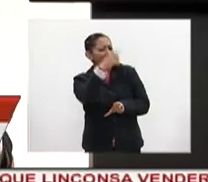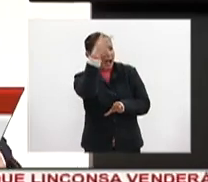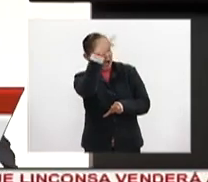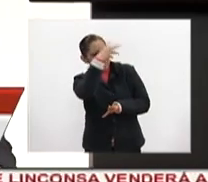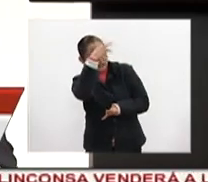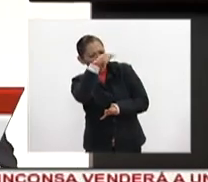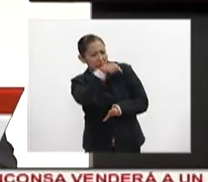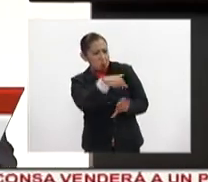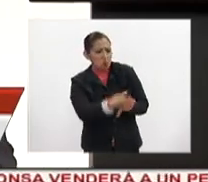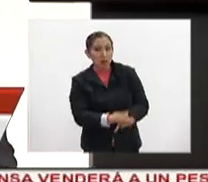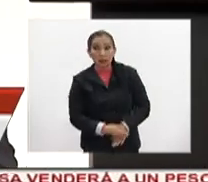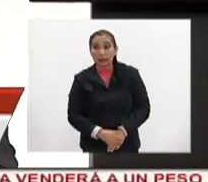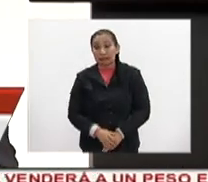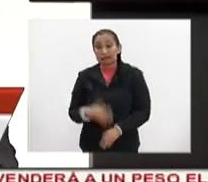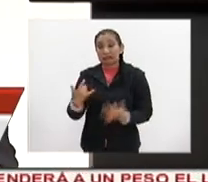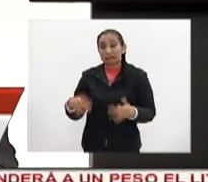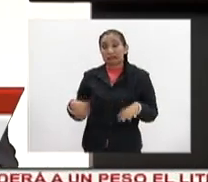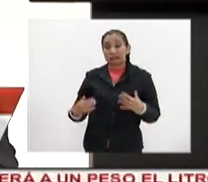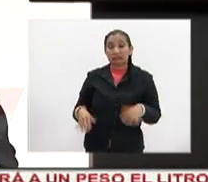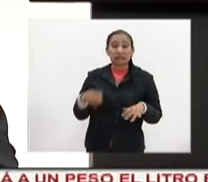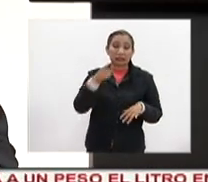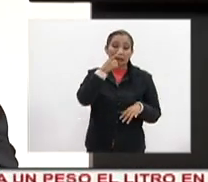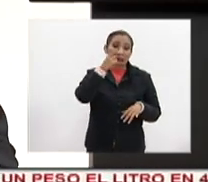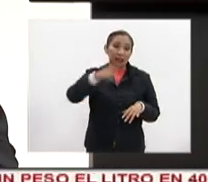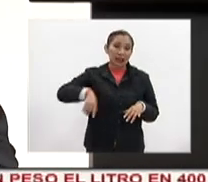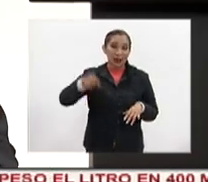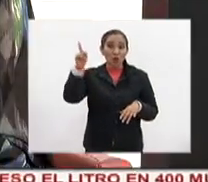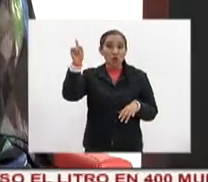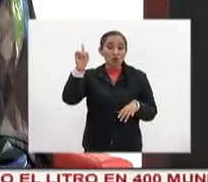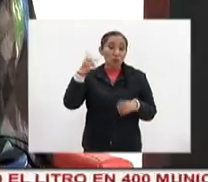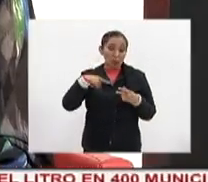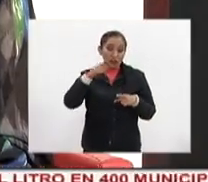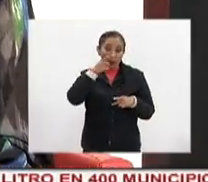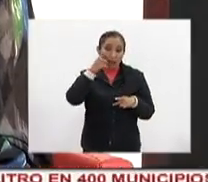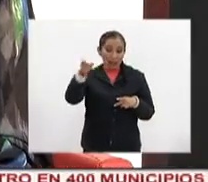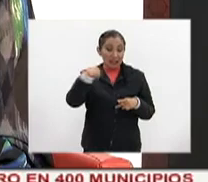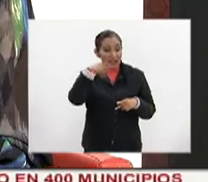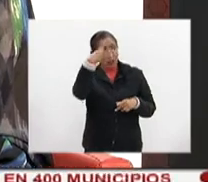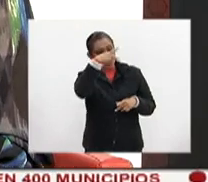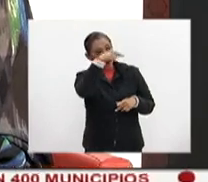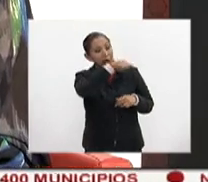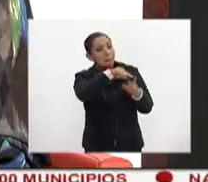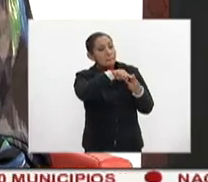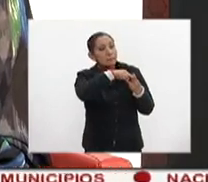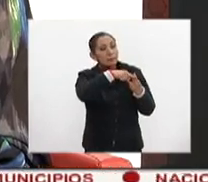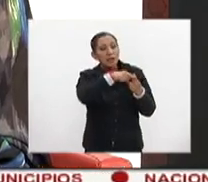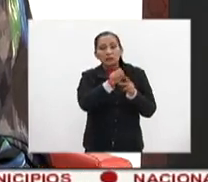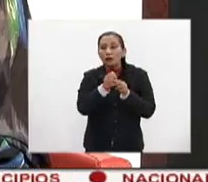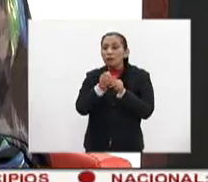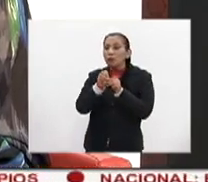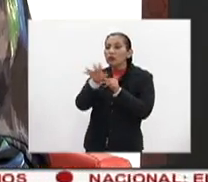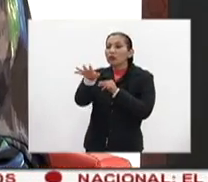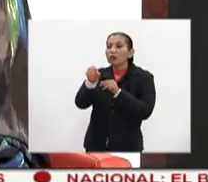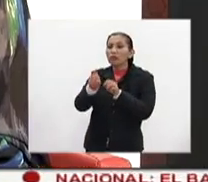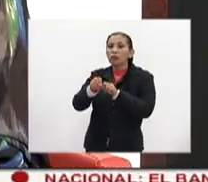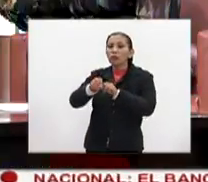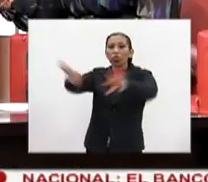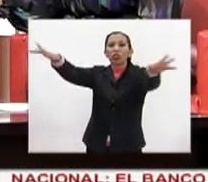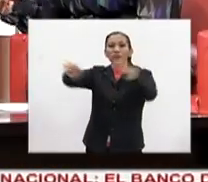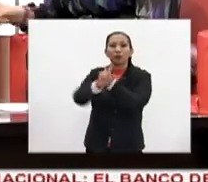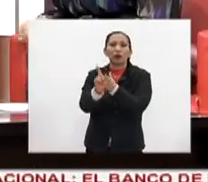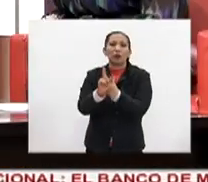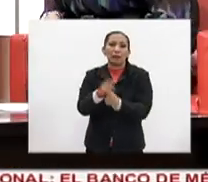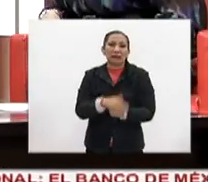discurso. Así es, David. Pues como decía alguien ahí, simplemente Trump lanzó un cerillo, ¿no? Sí, totalmente. Un